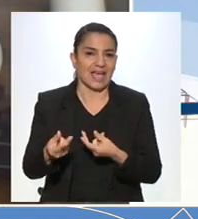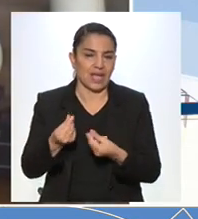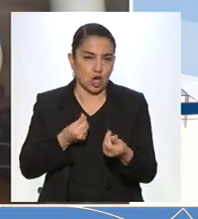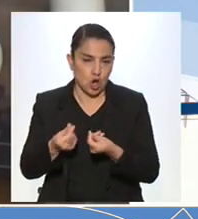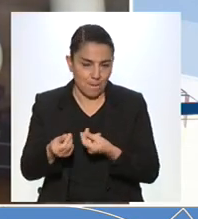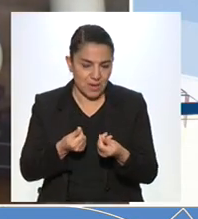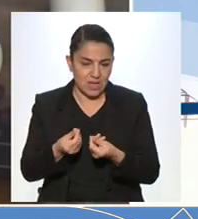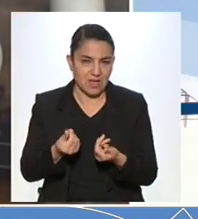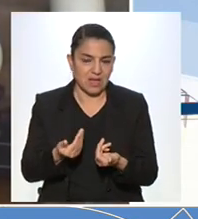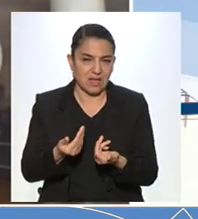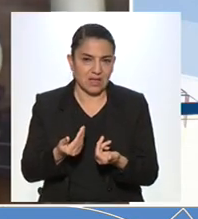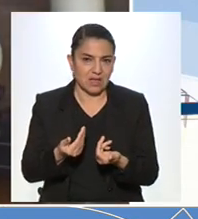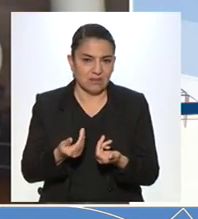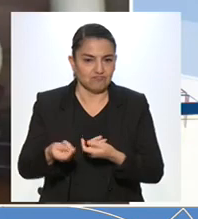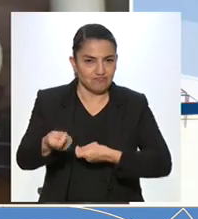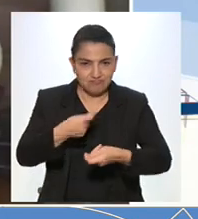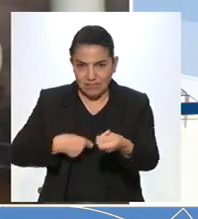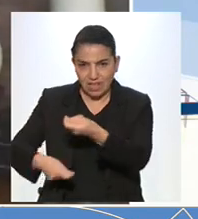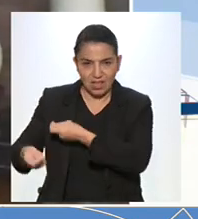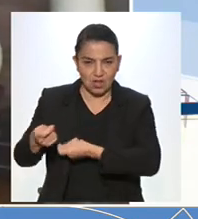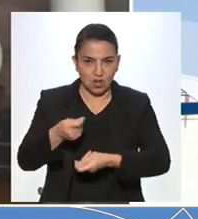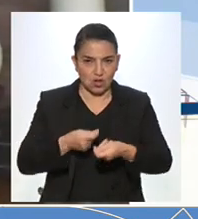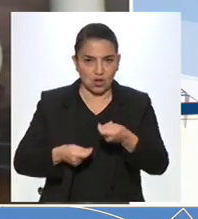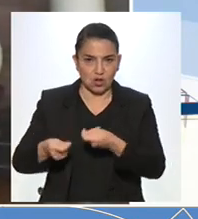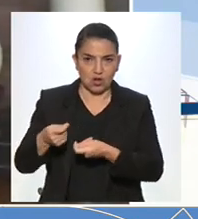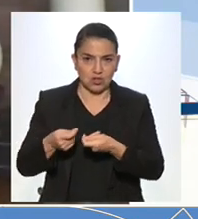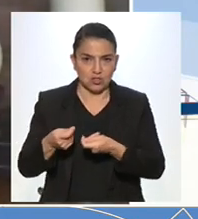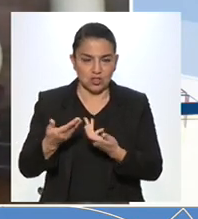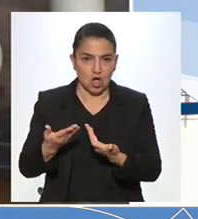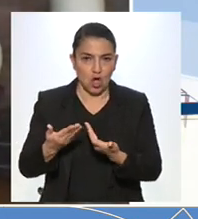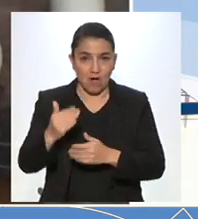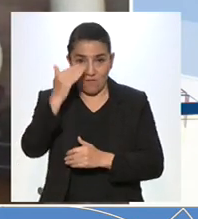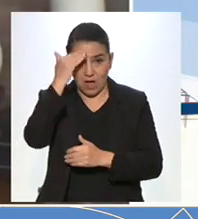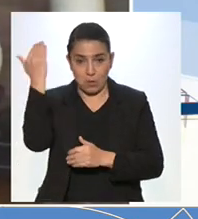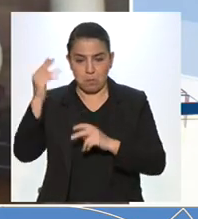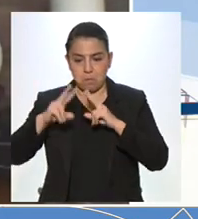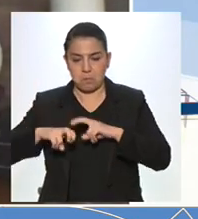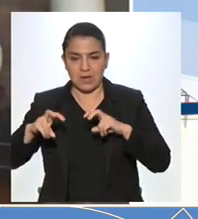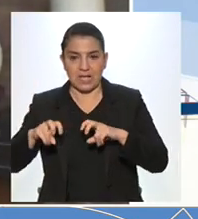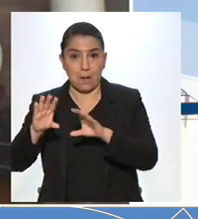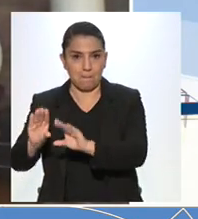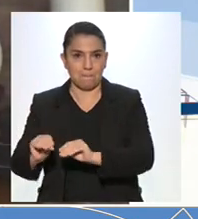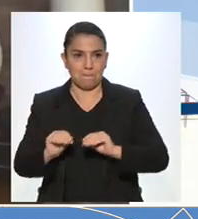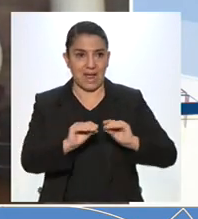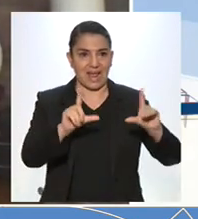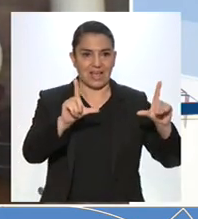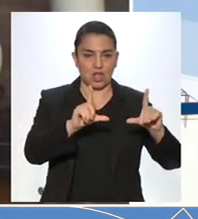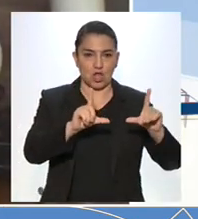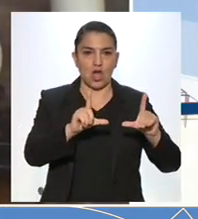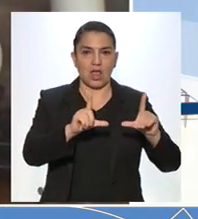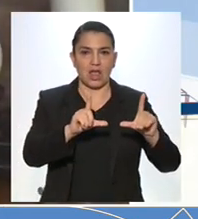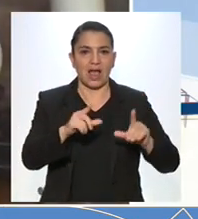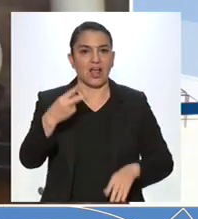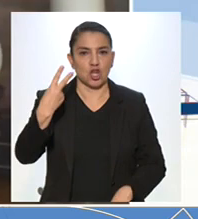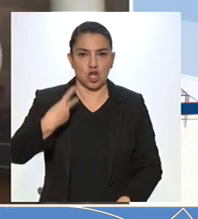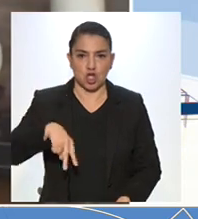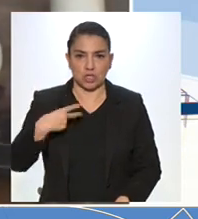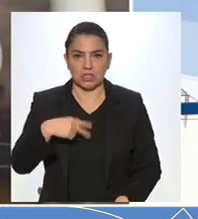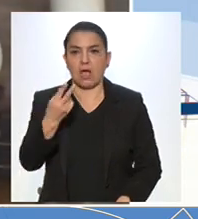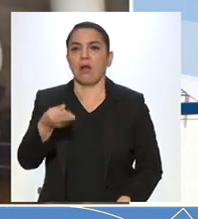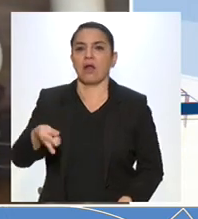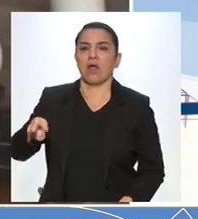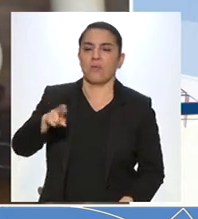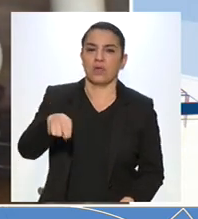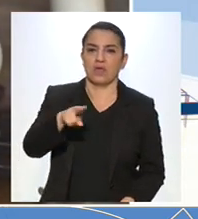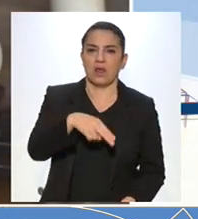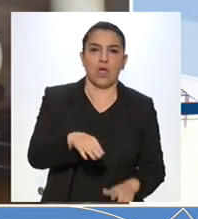negocio, o de los diarios especializados, a estar en los matinales, a estar en las noticias tres veces al día, estar en los